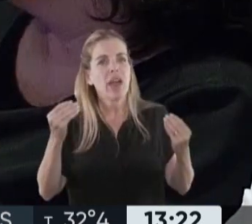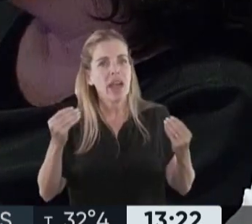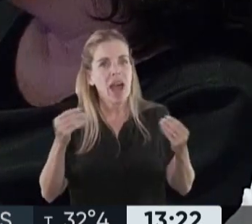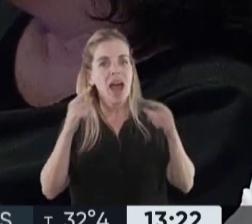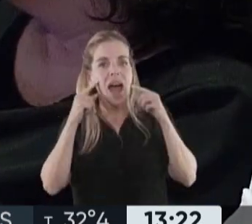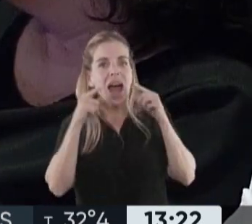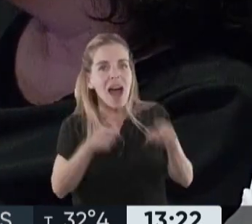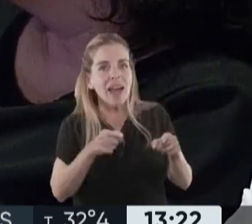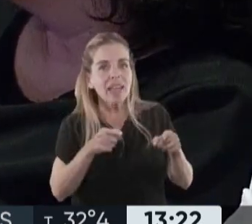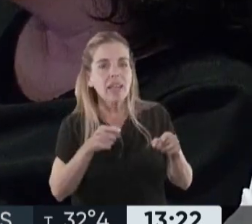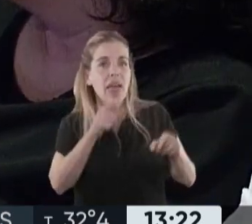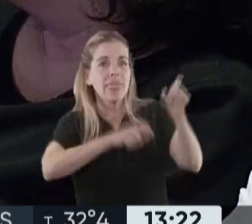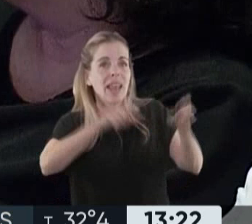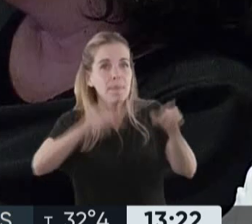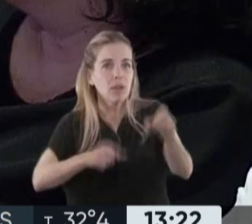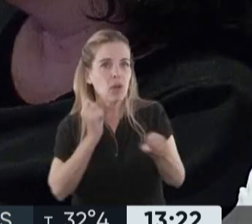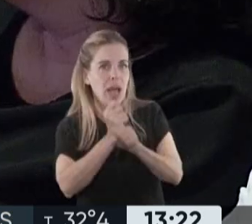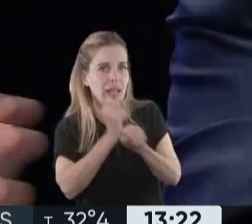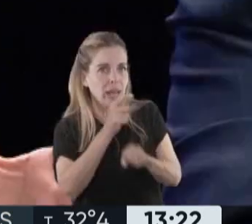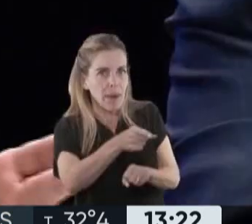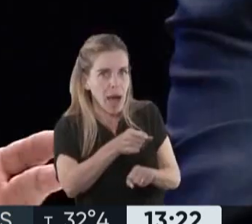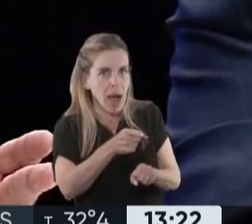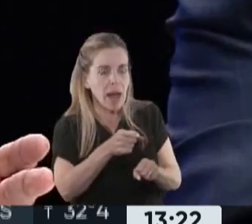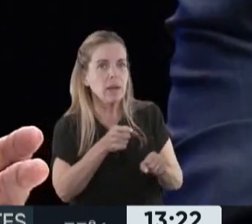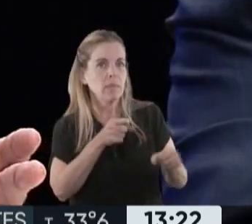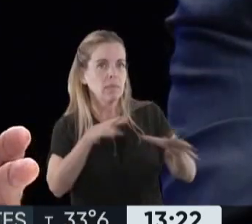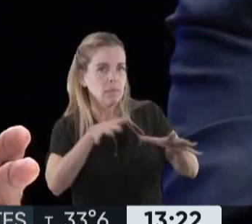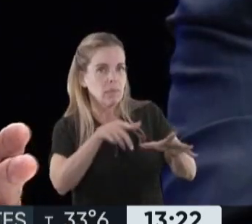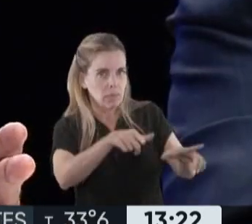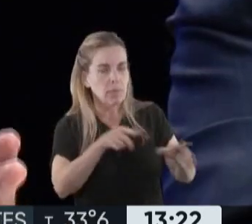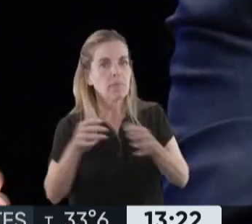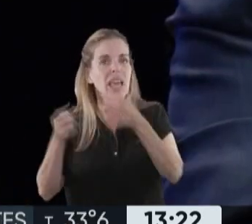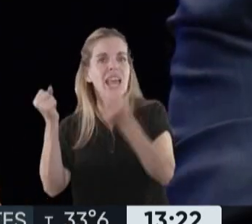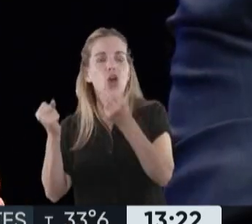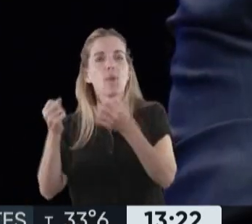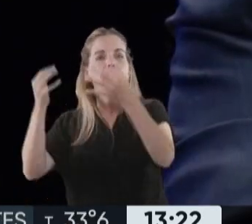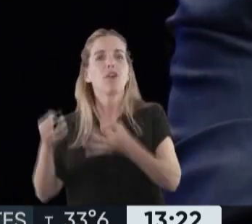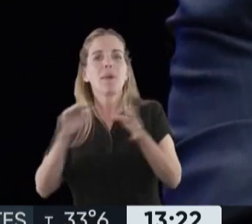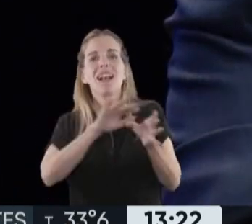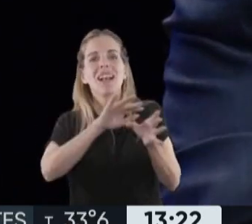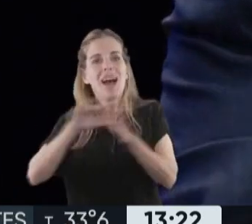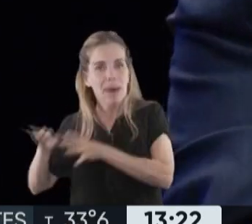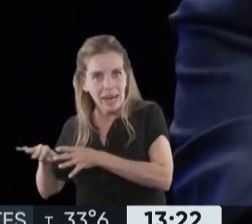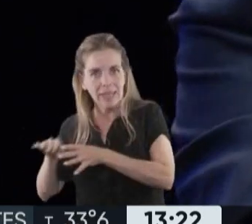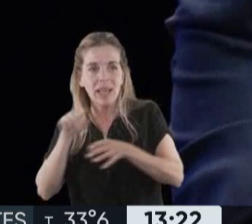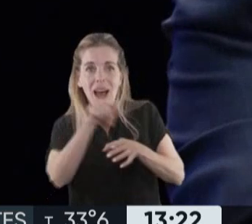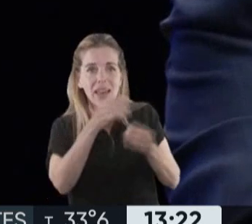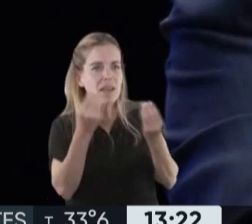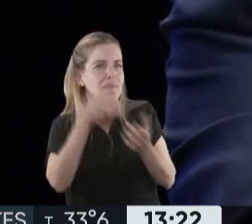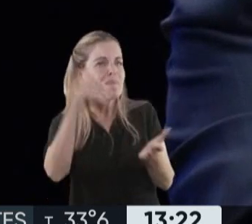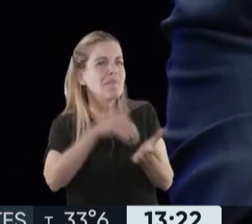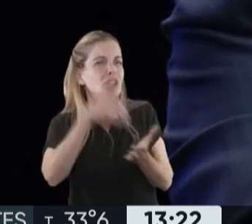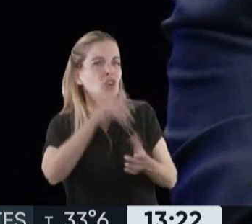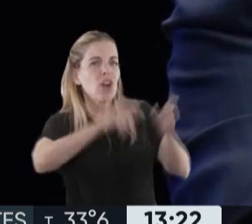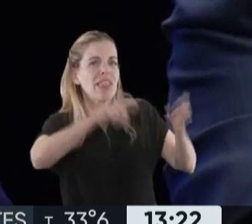Allí hay una economía que se mueve al margen de la economía formal, que incluye a millones de